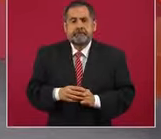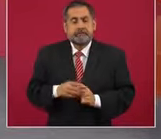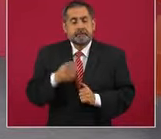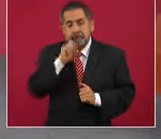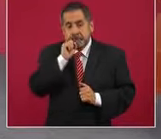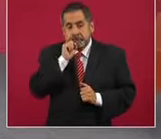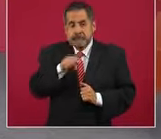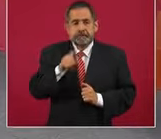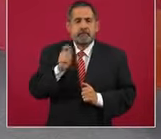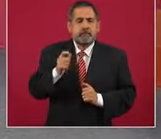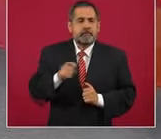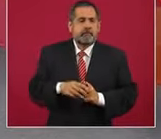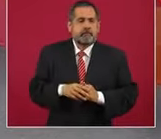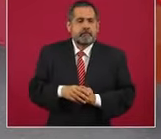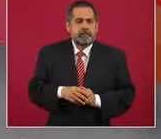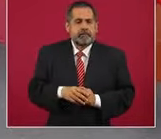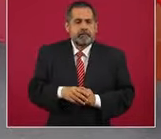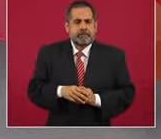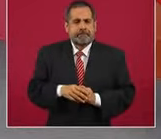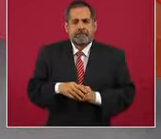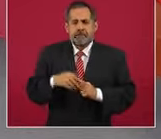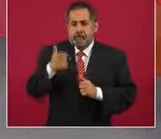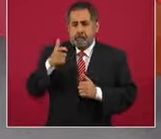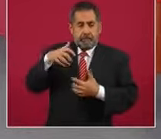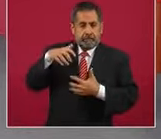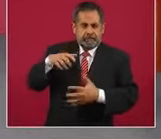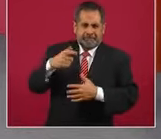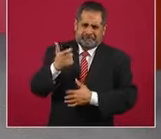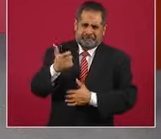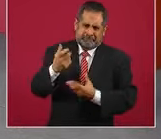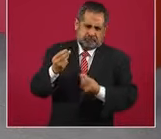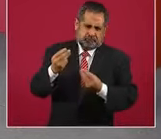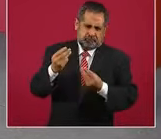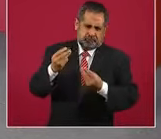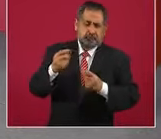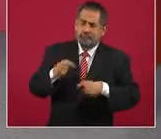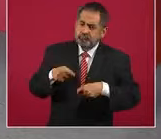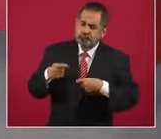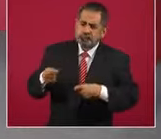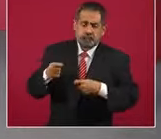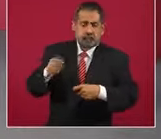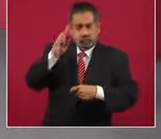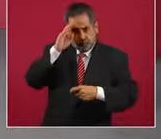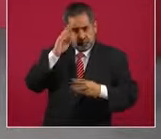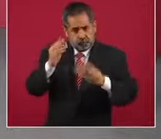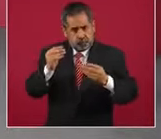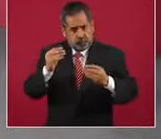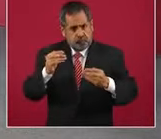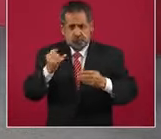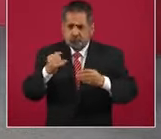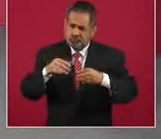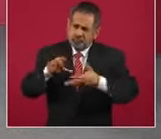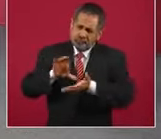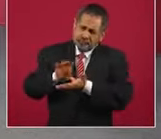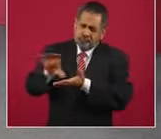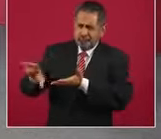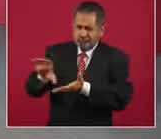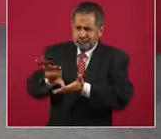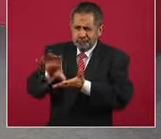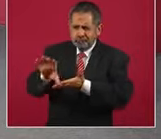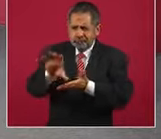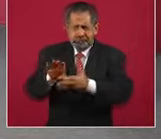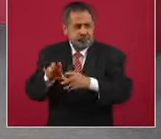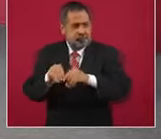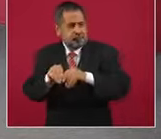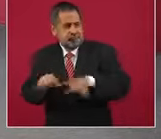Además, cantidades de dinero considerables van a dispersar las sucursales del Banco